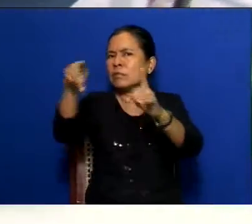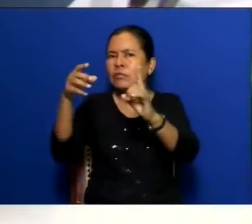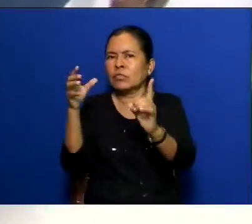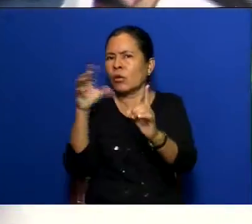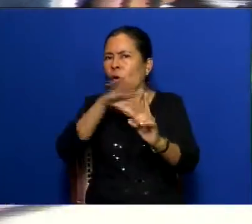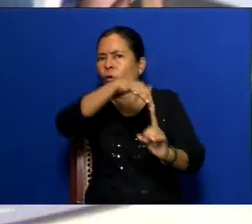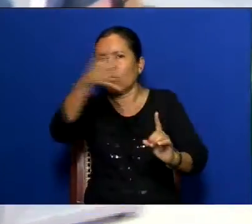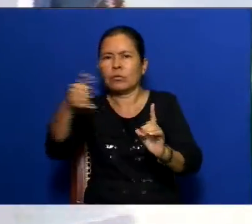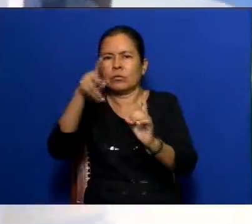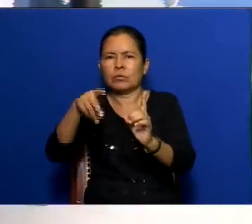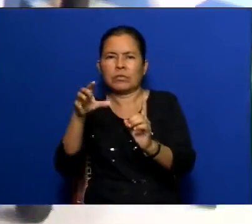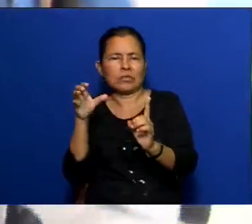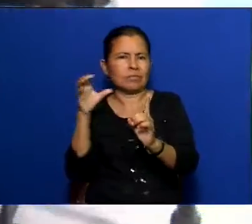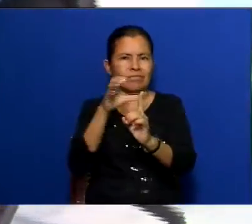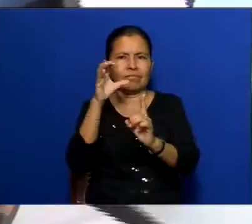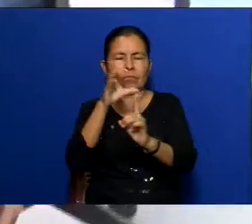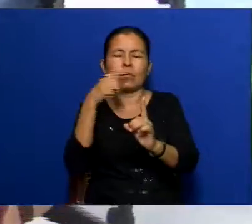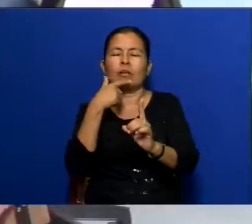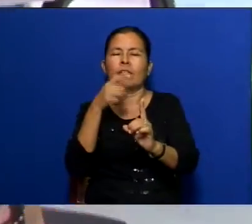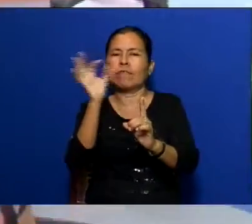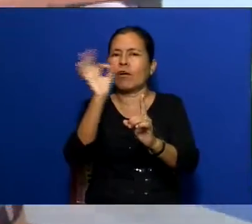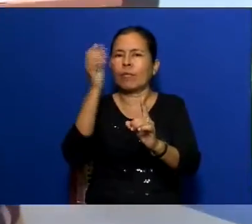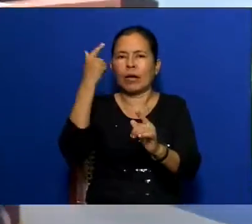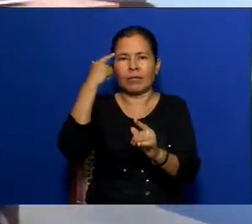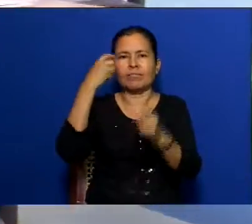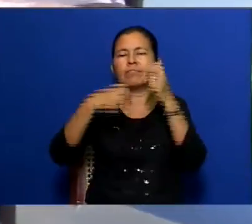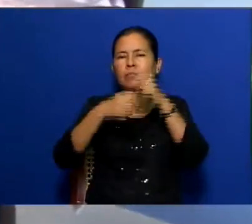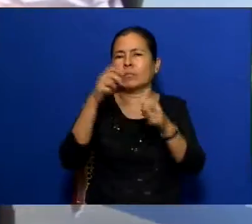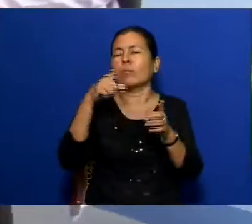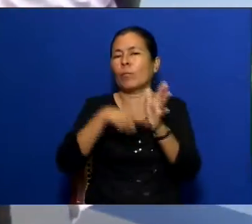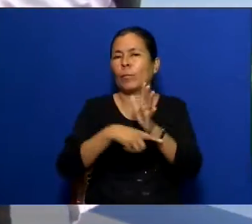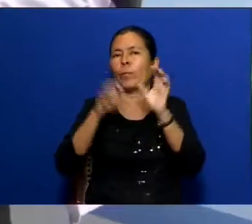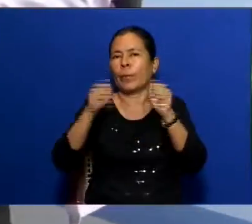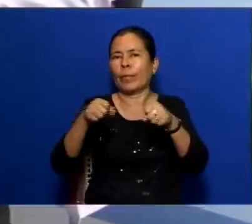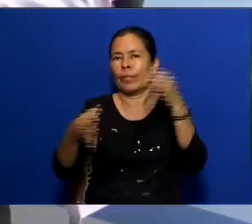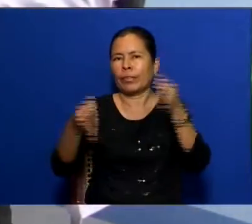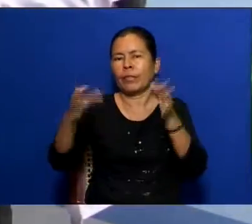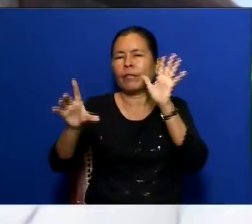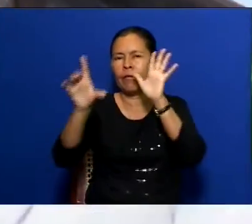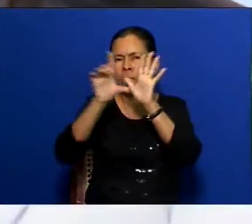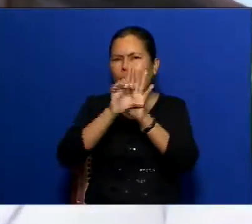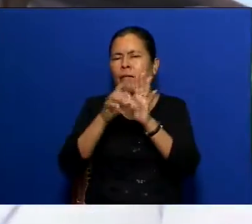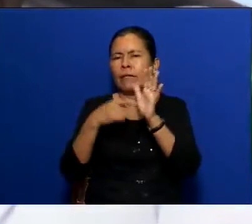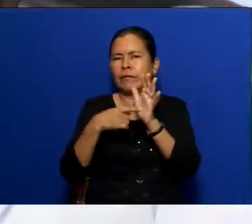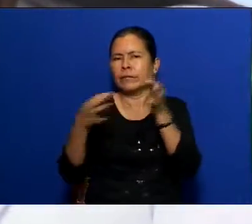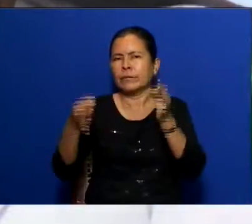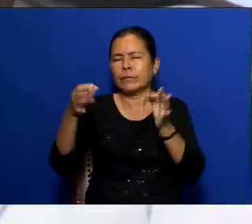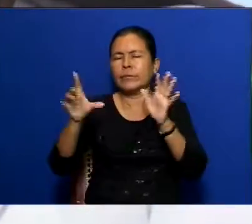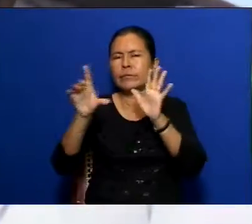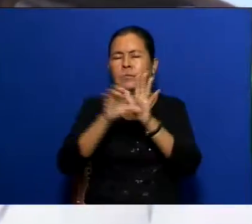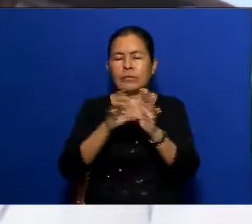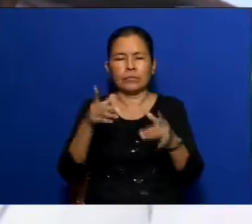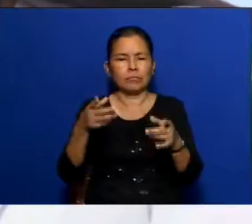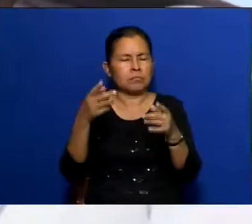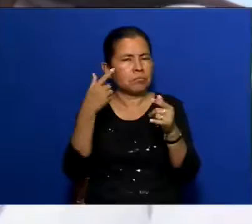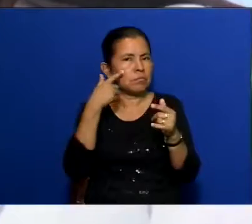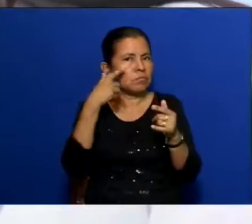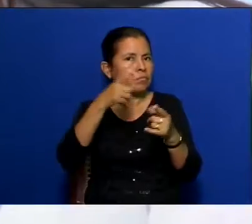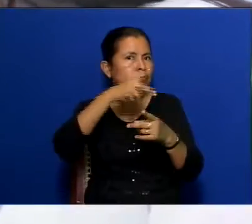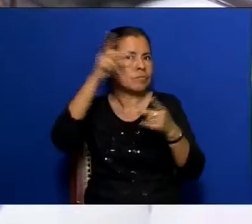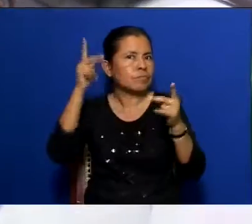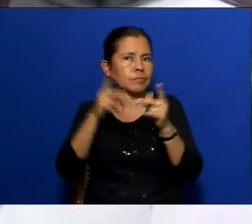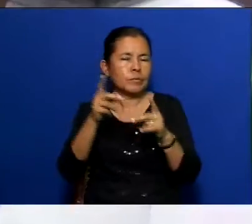otra persona y que se puede constituir en un delito. Y los resultados han sido extraordinarios. Han